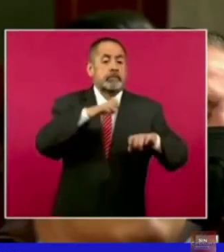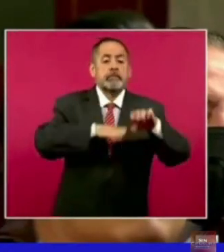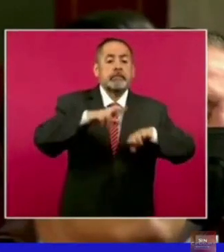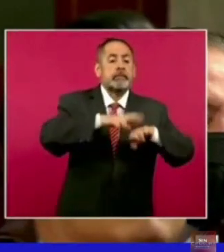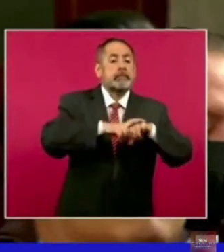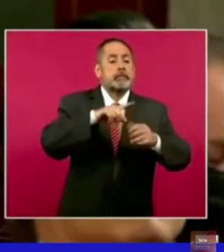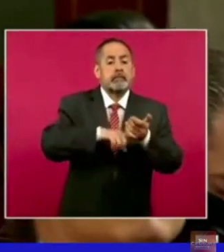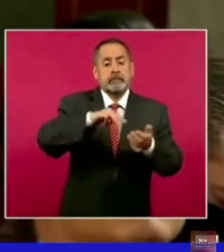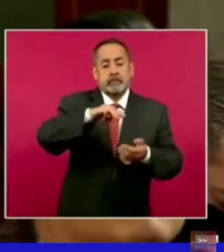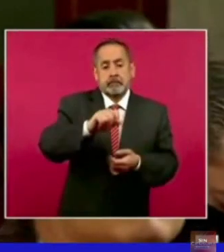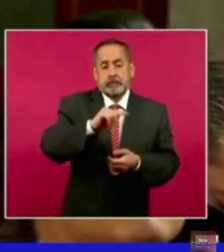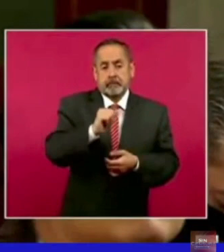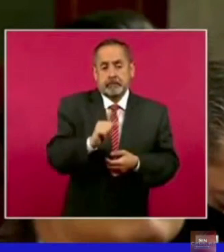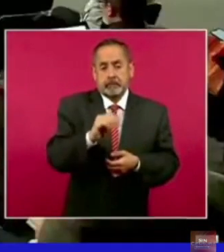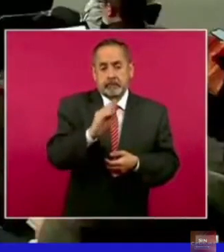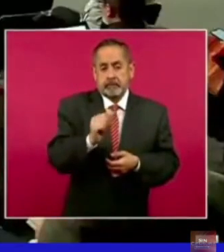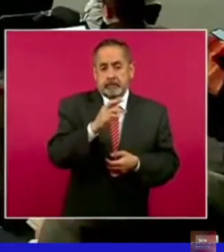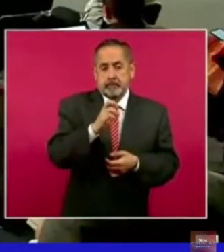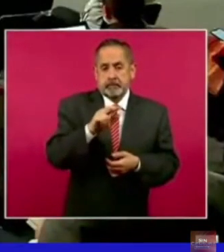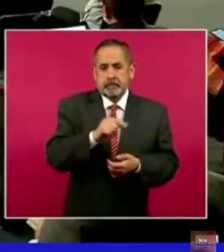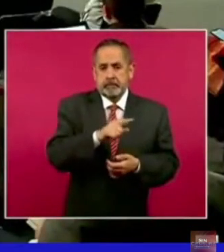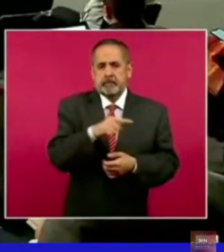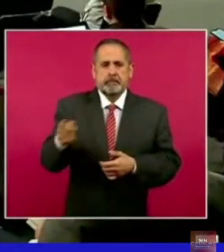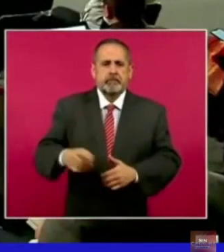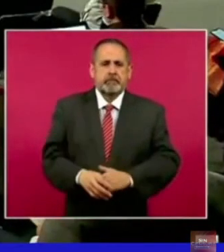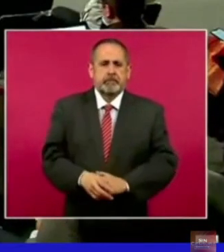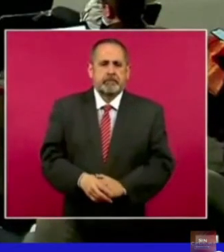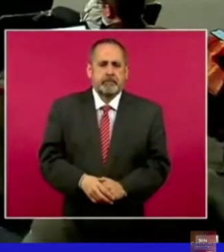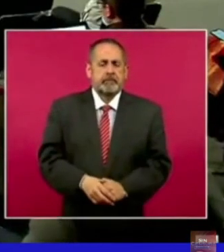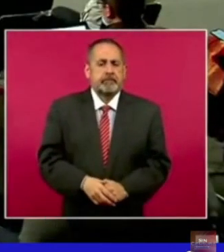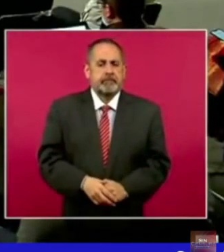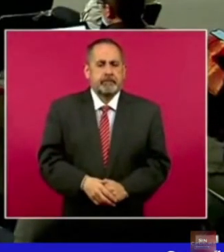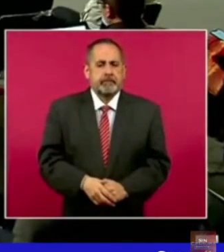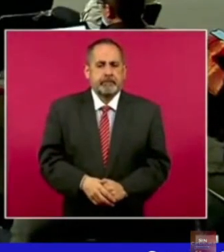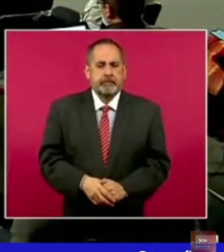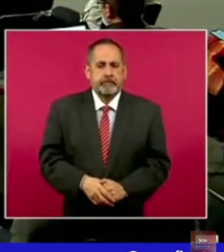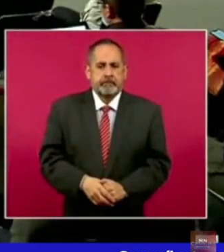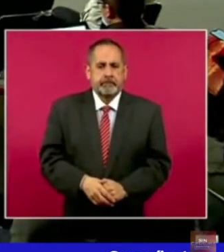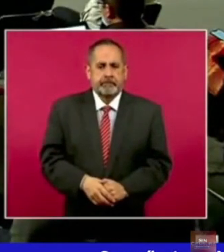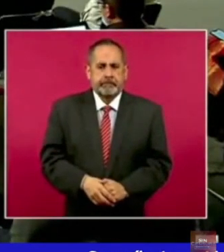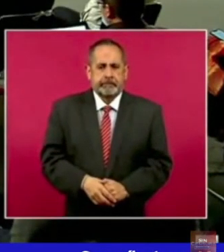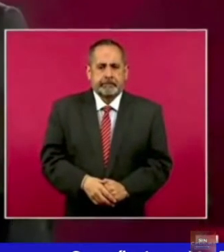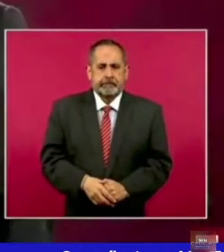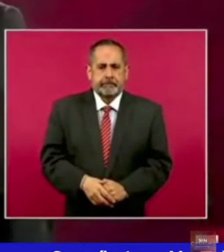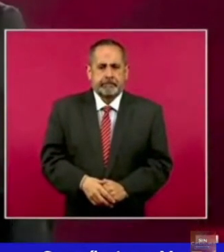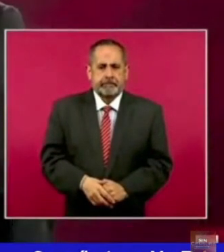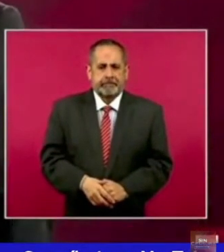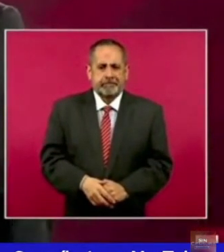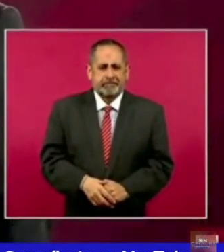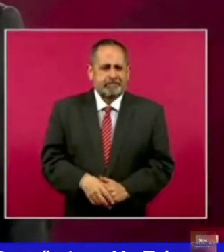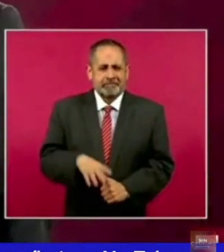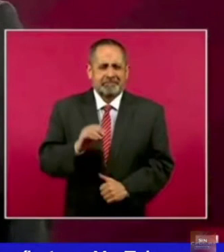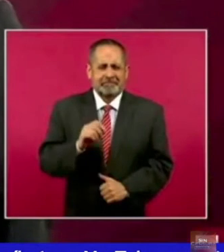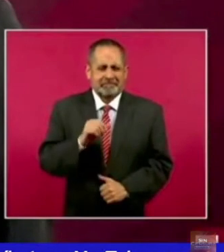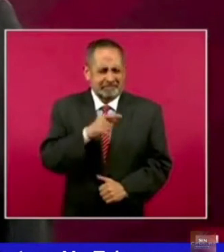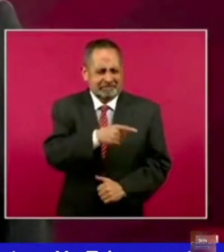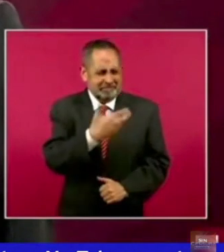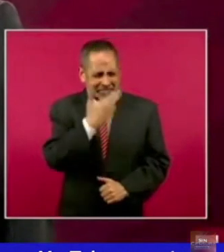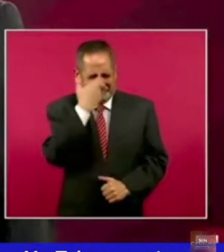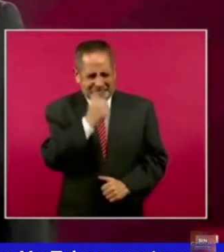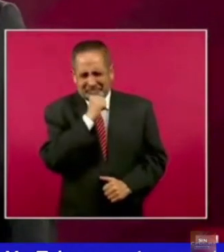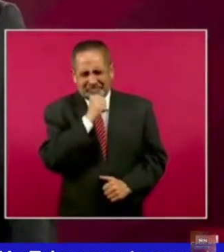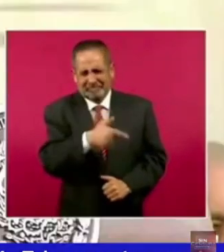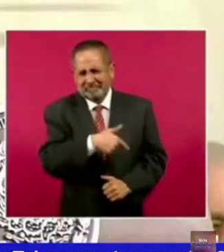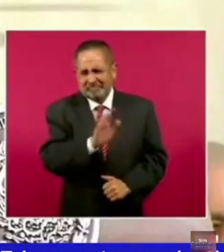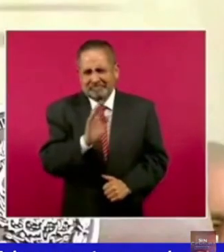embajadora Marta Bárcena. Bueno, no tiene ningún fundamento.